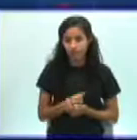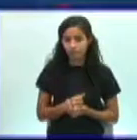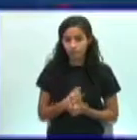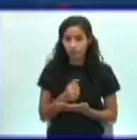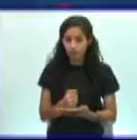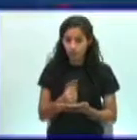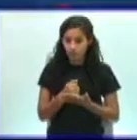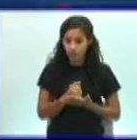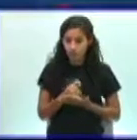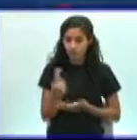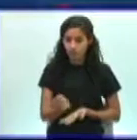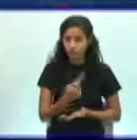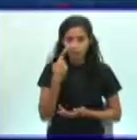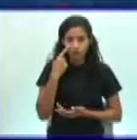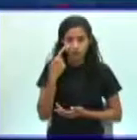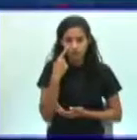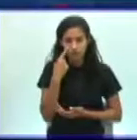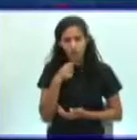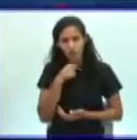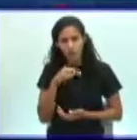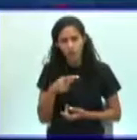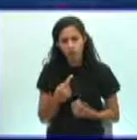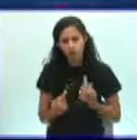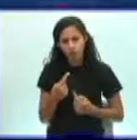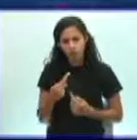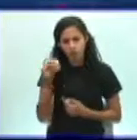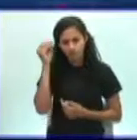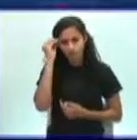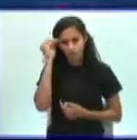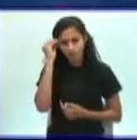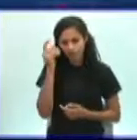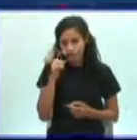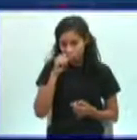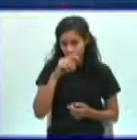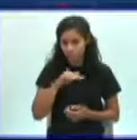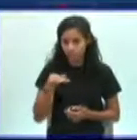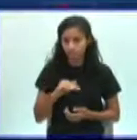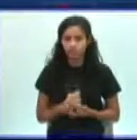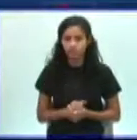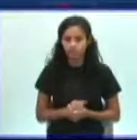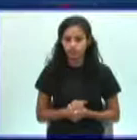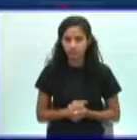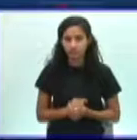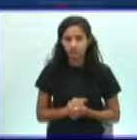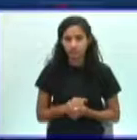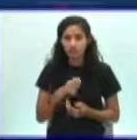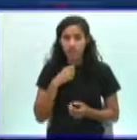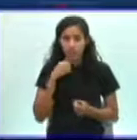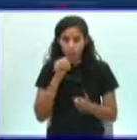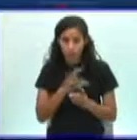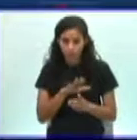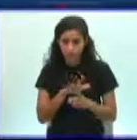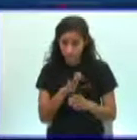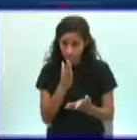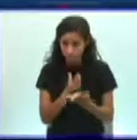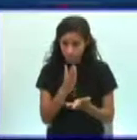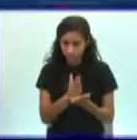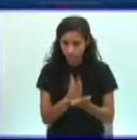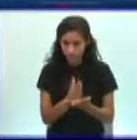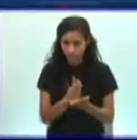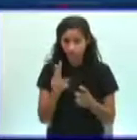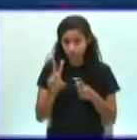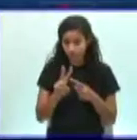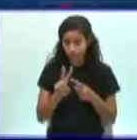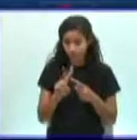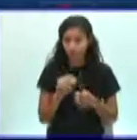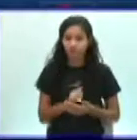permite conocer cuánto han aprendido nuestros estudiantes desde que comenzamos las transmisiones